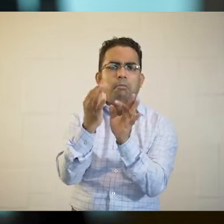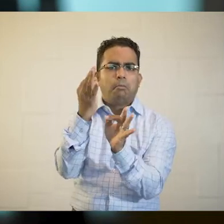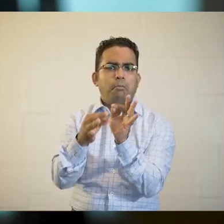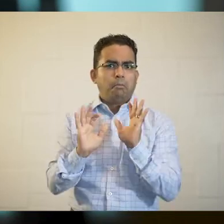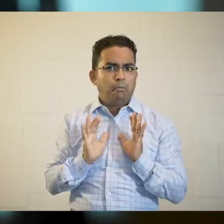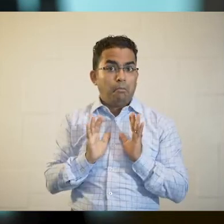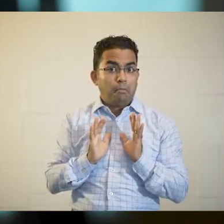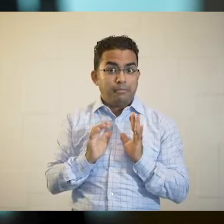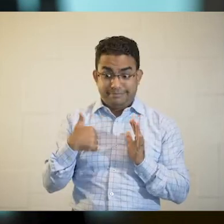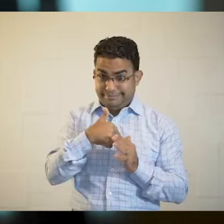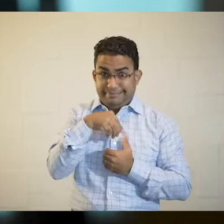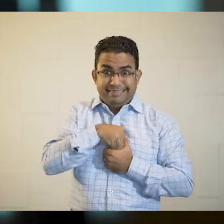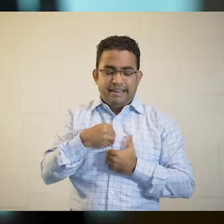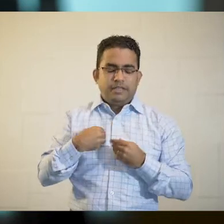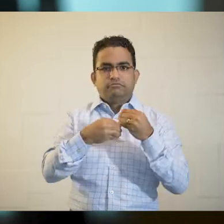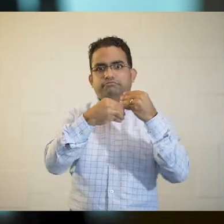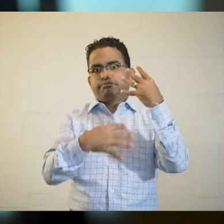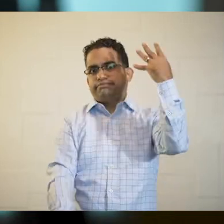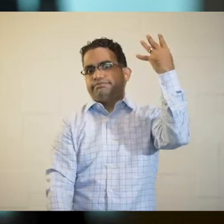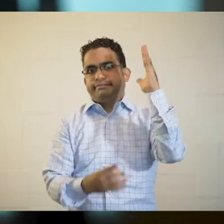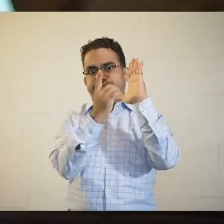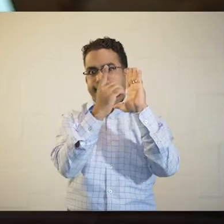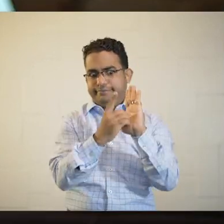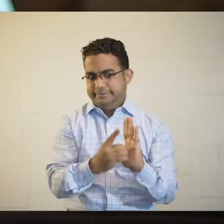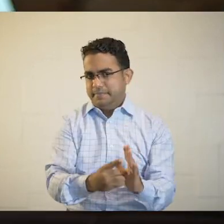discapacidad. Nosotros tenemos 20.000 otras más.